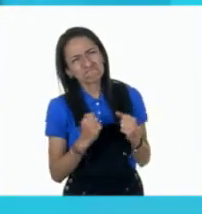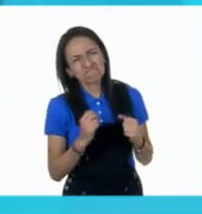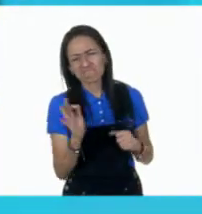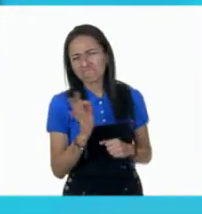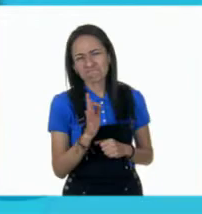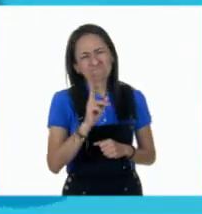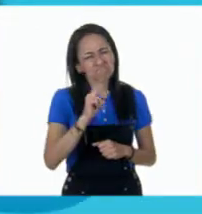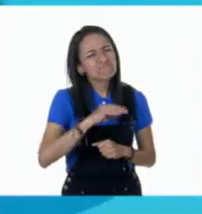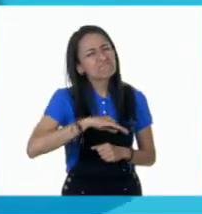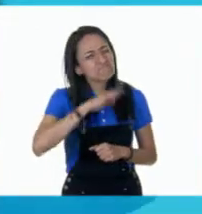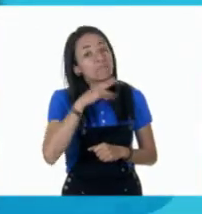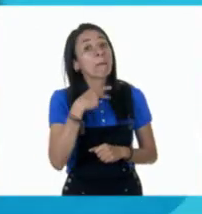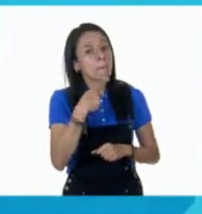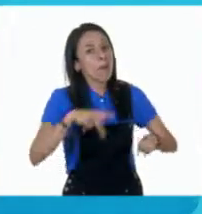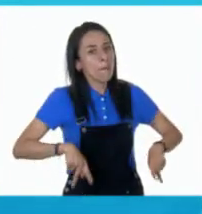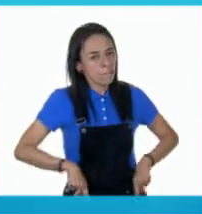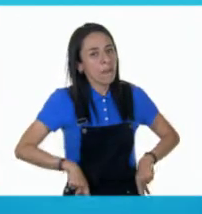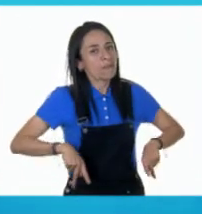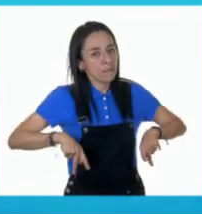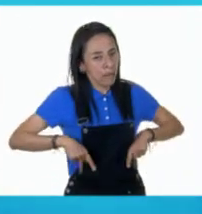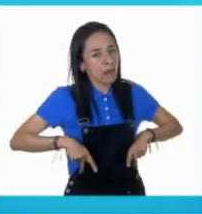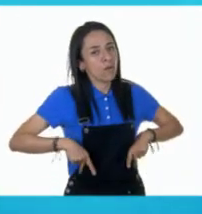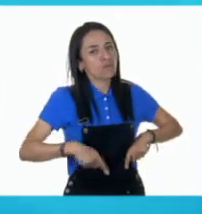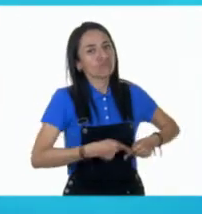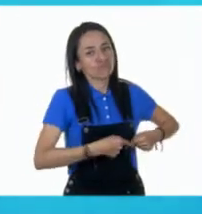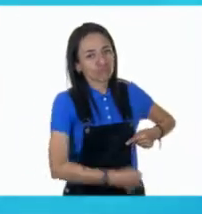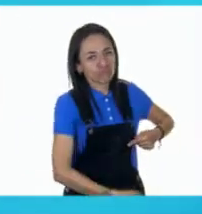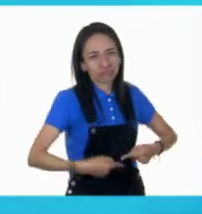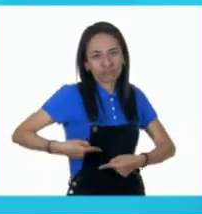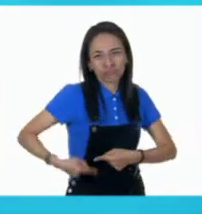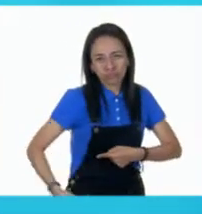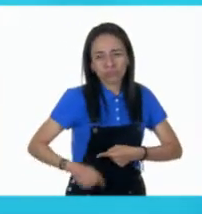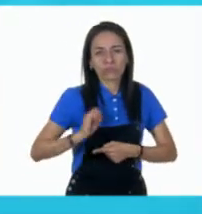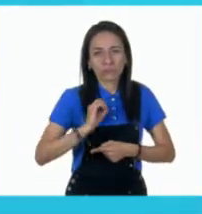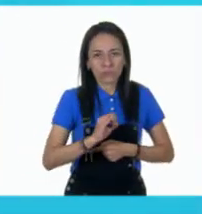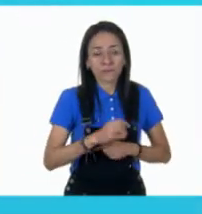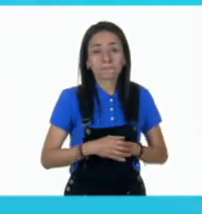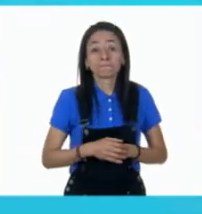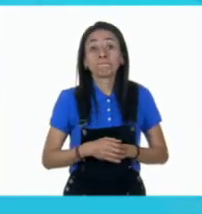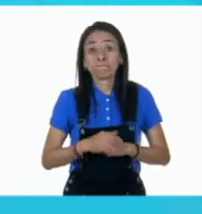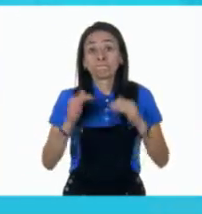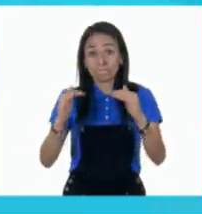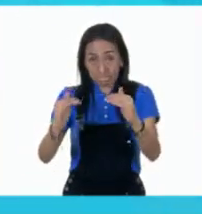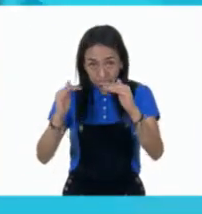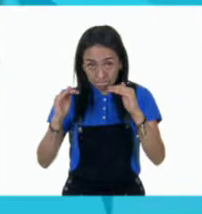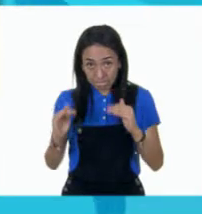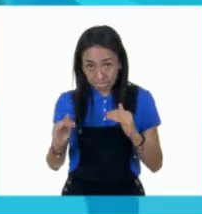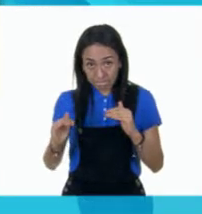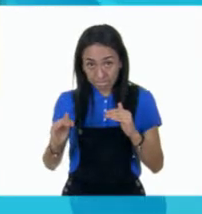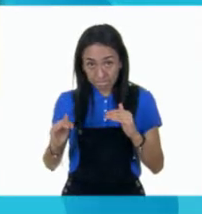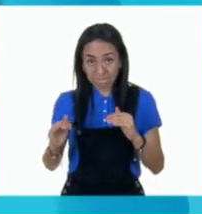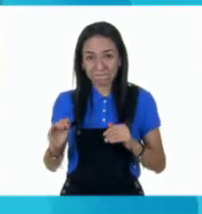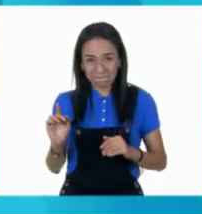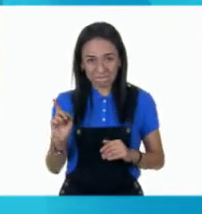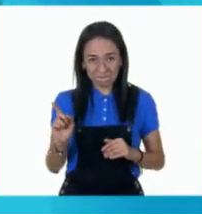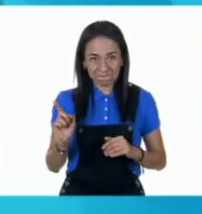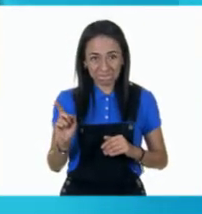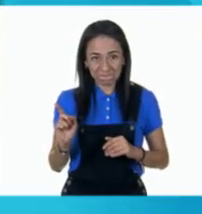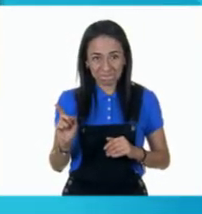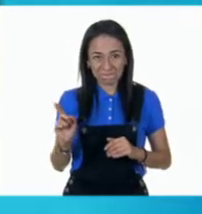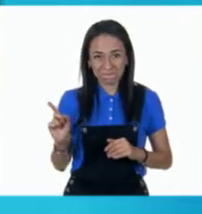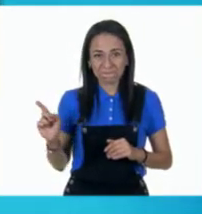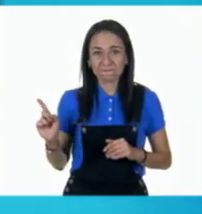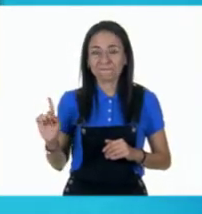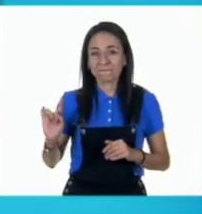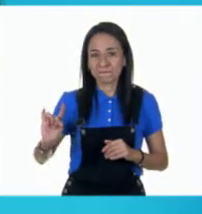Pero ya es un pantalón largo. En la imagen de abajo, a la izquierda, no sé si son